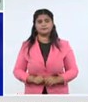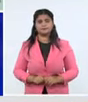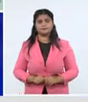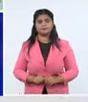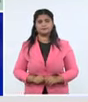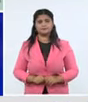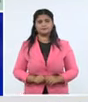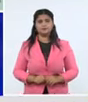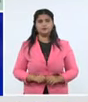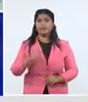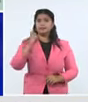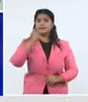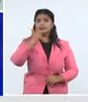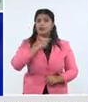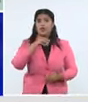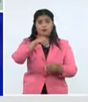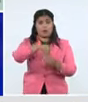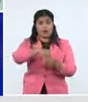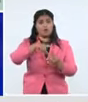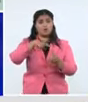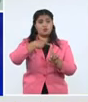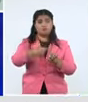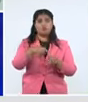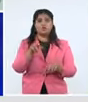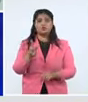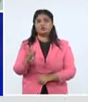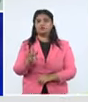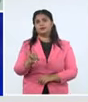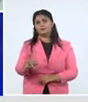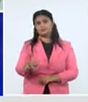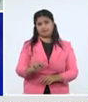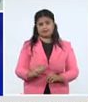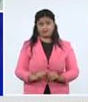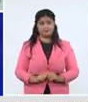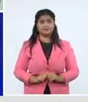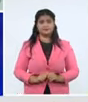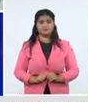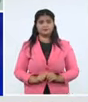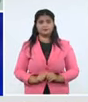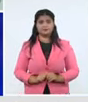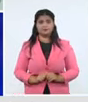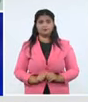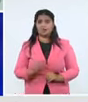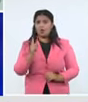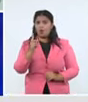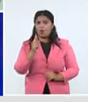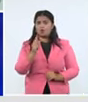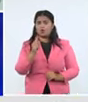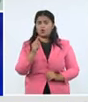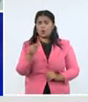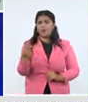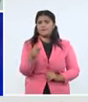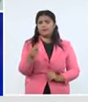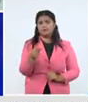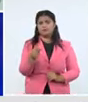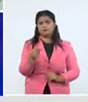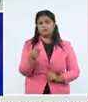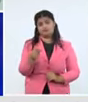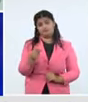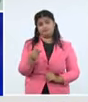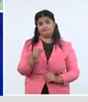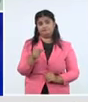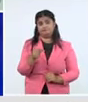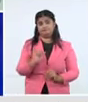de Ávila, 36 casos autóctonos en esta jornada, un caso menos en relación con el día anterior, sin mucha